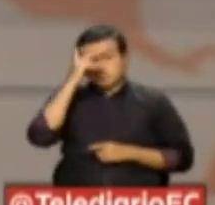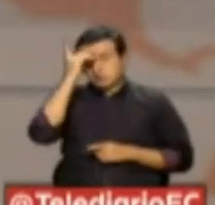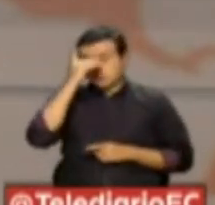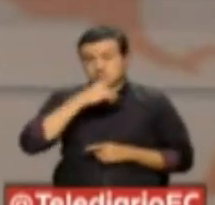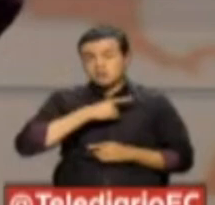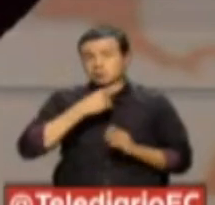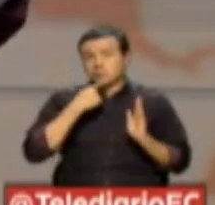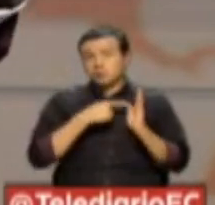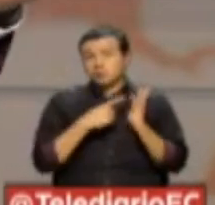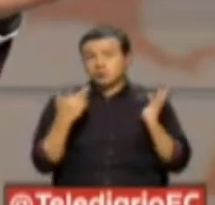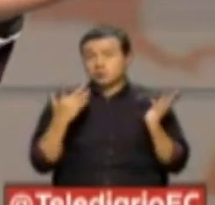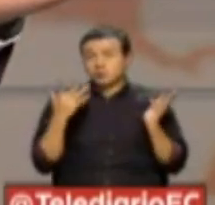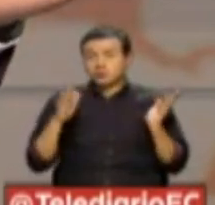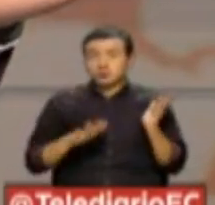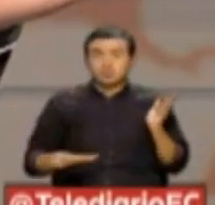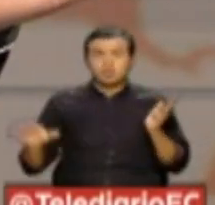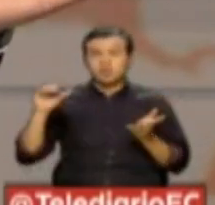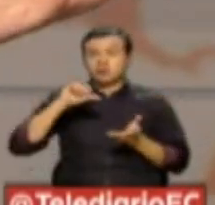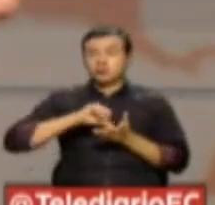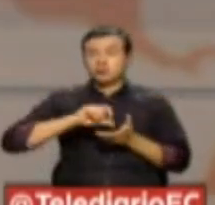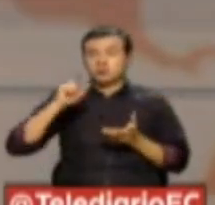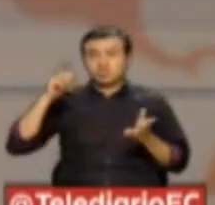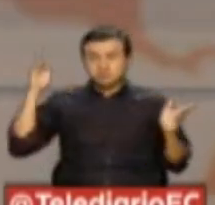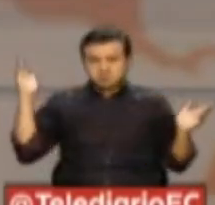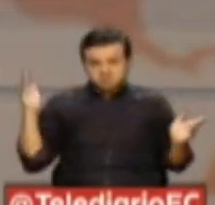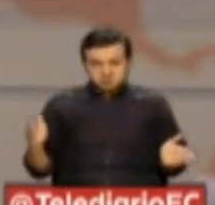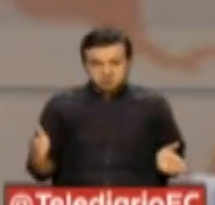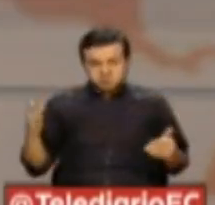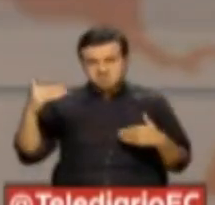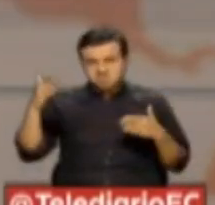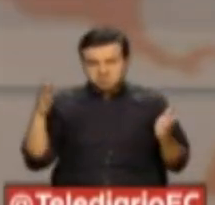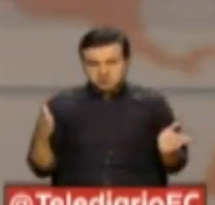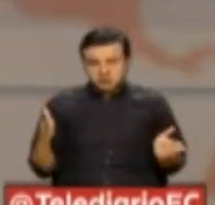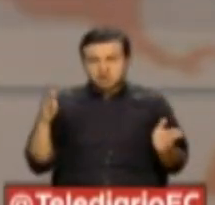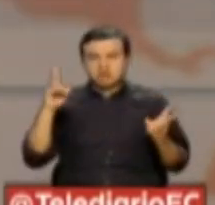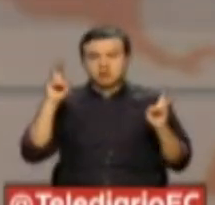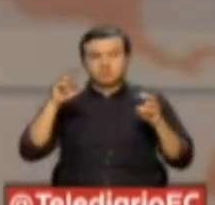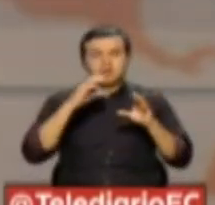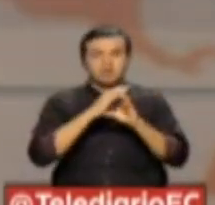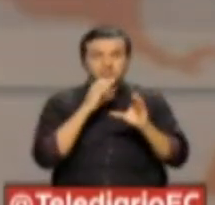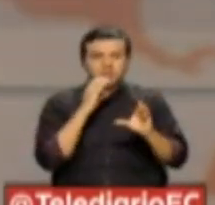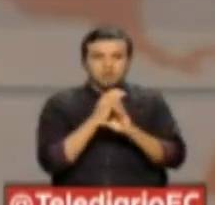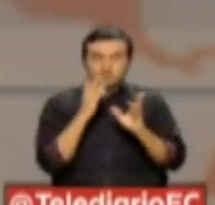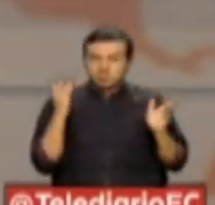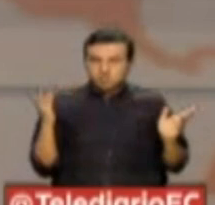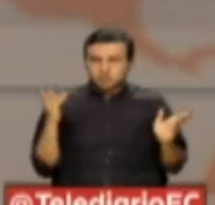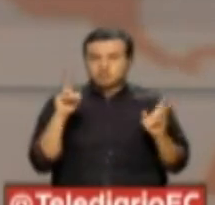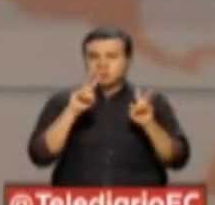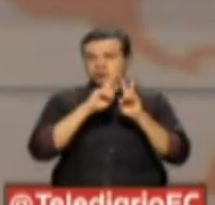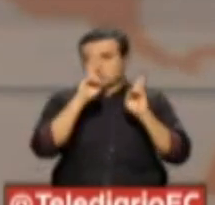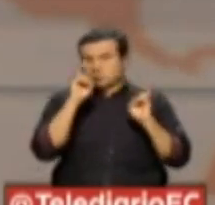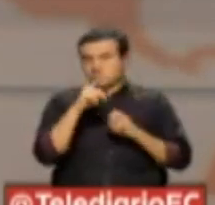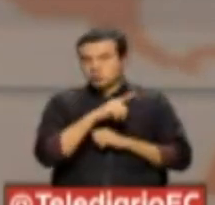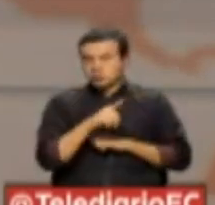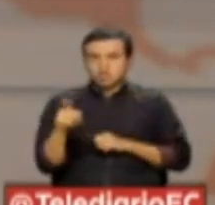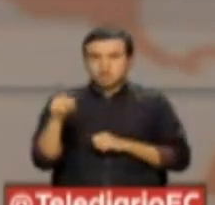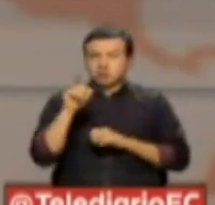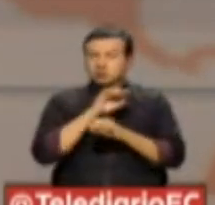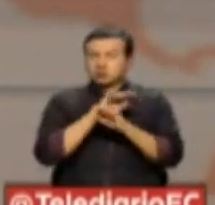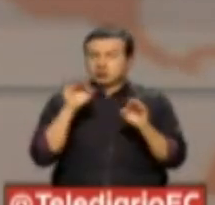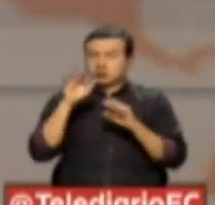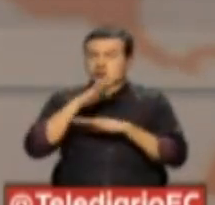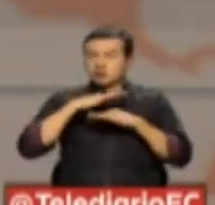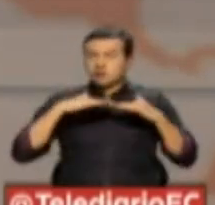de este es por ejemplo la expansión urbana de la ciudad los temas del transporte colectivo los temas por ejemplo del saneamiento